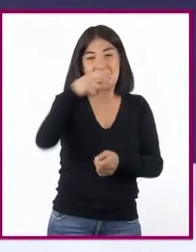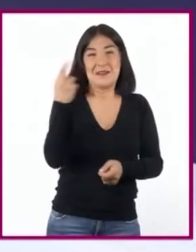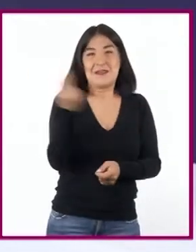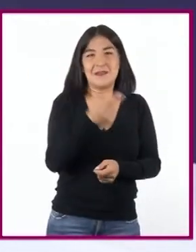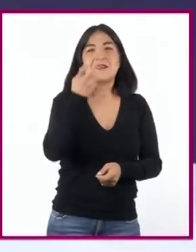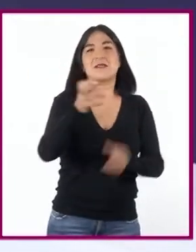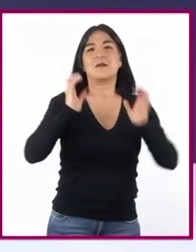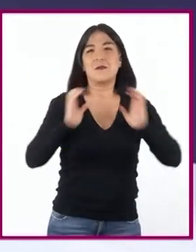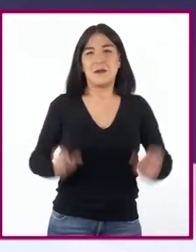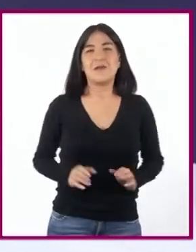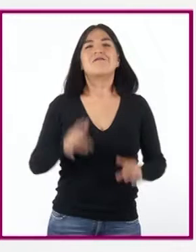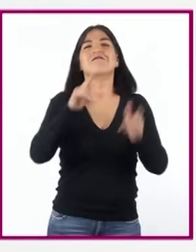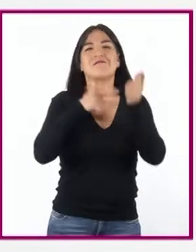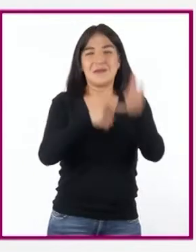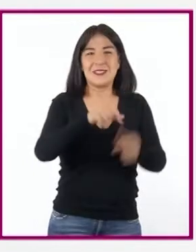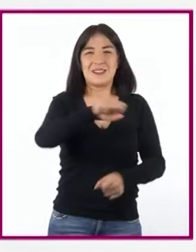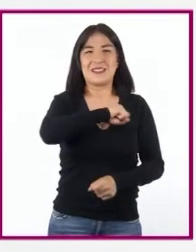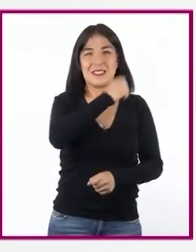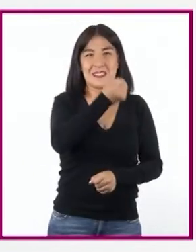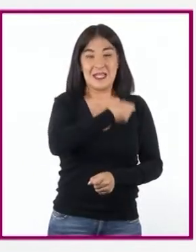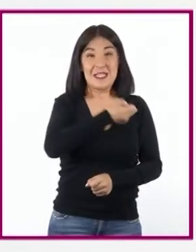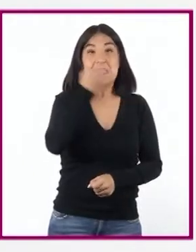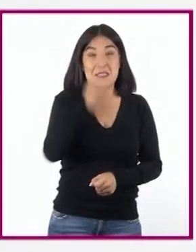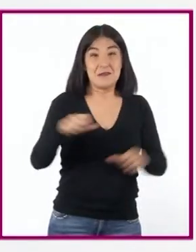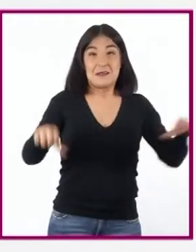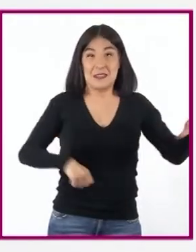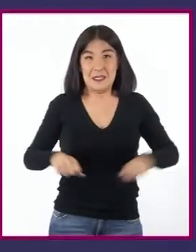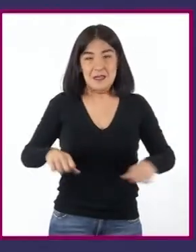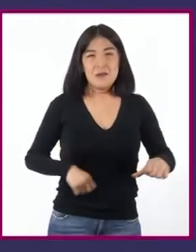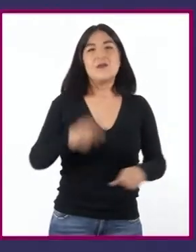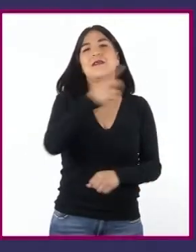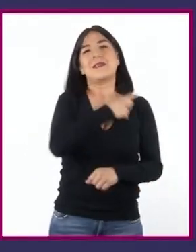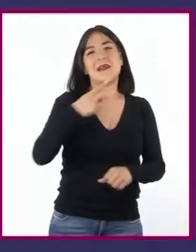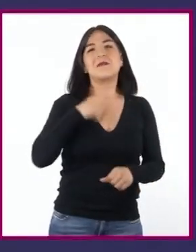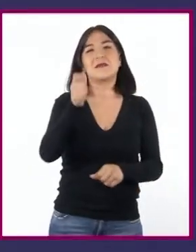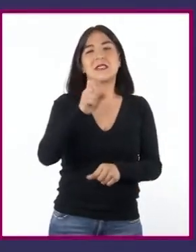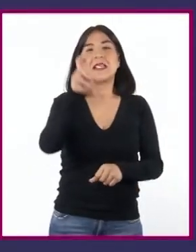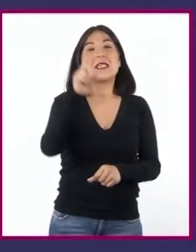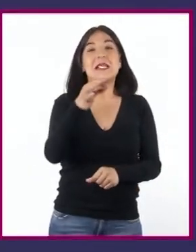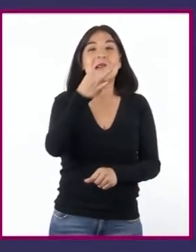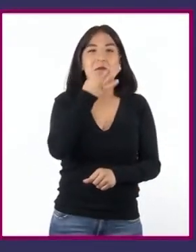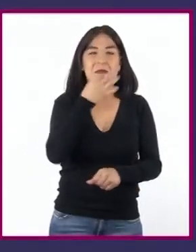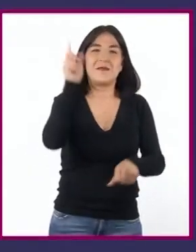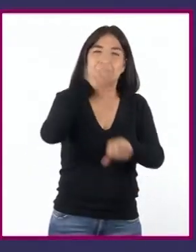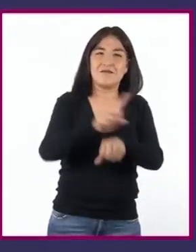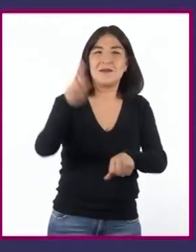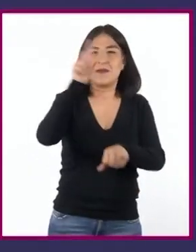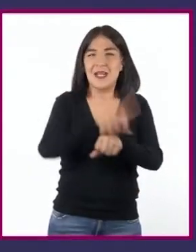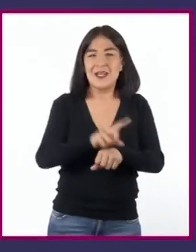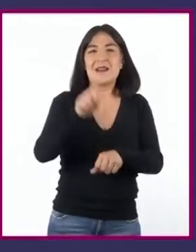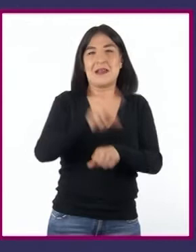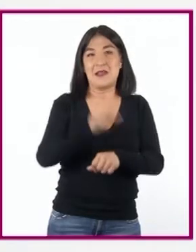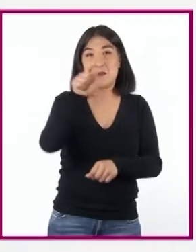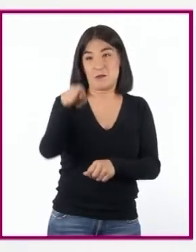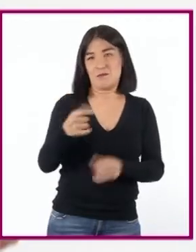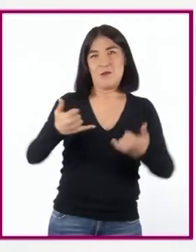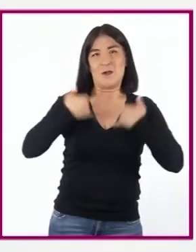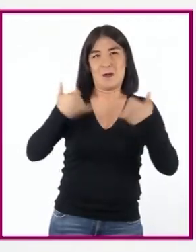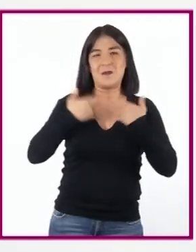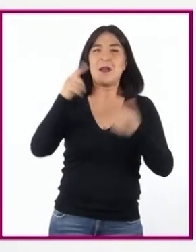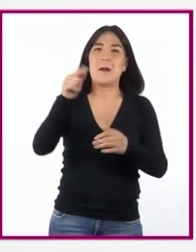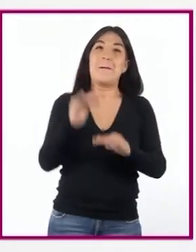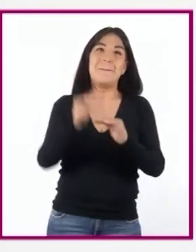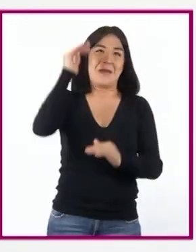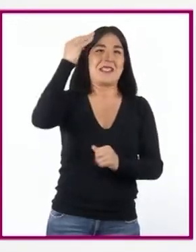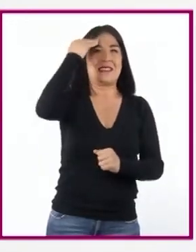que tu cuerpo se mantenga sano y esas actividades deben durar por lo menos 30 minutos al día y por tu edad debería de ser